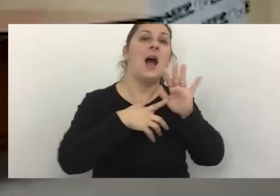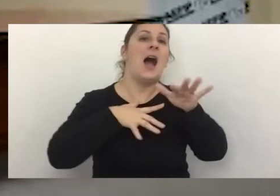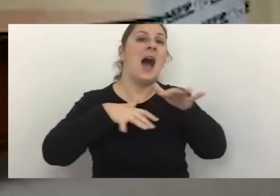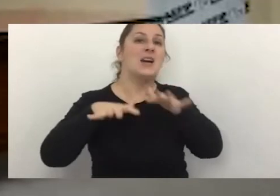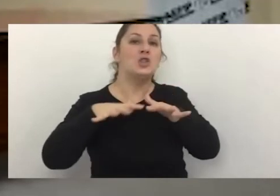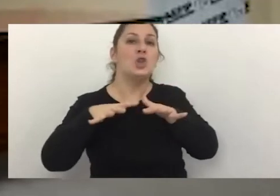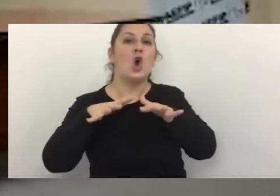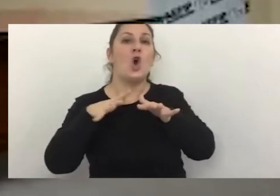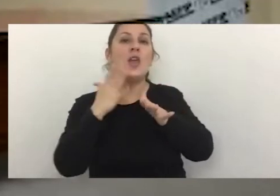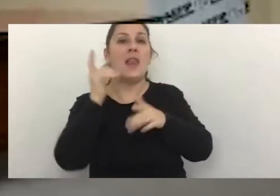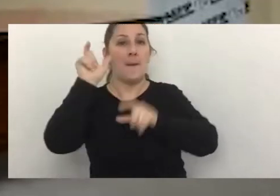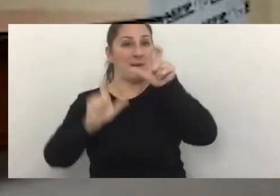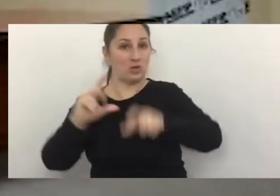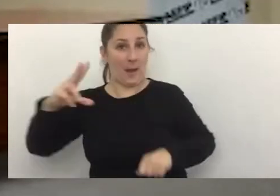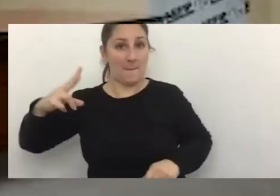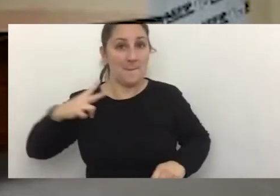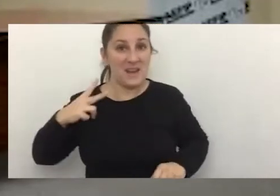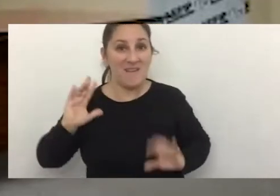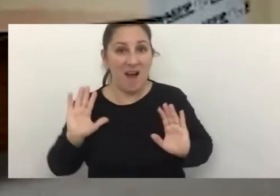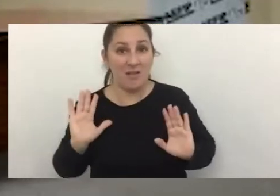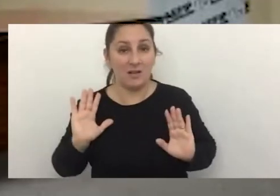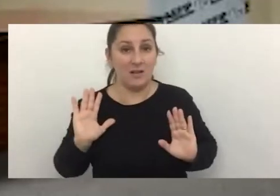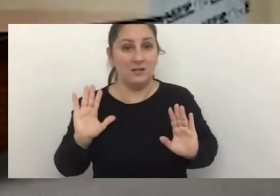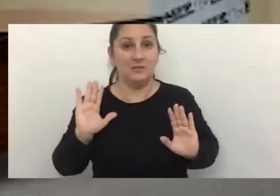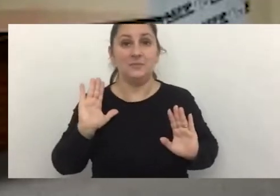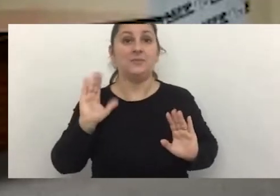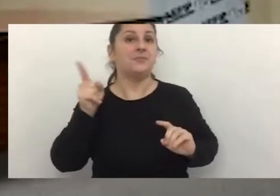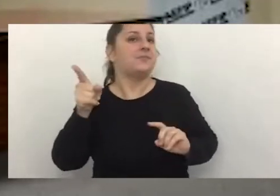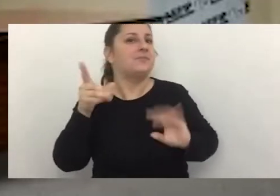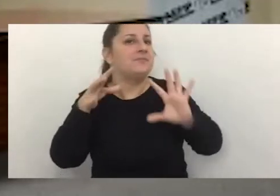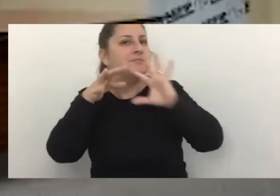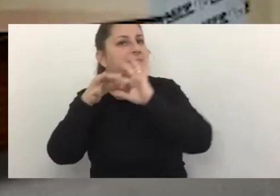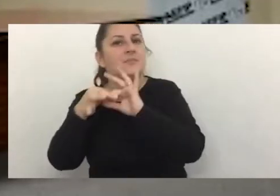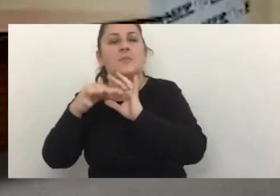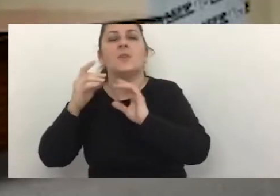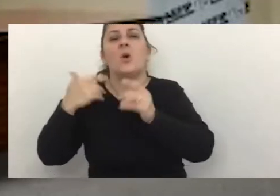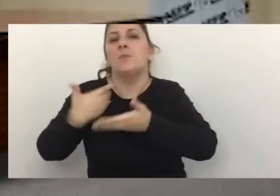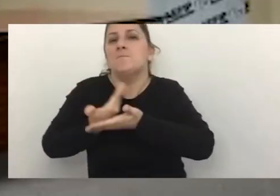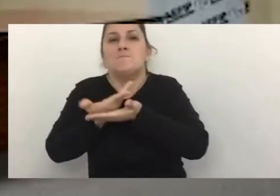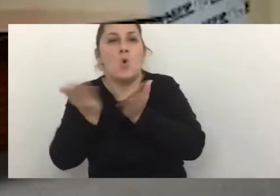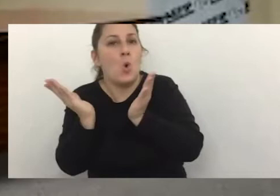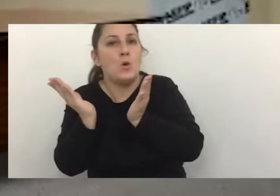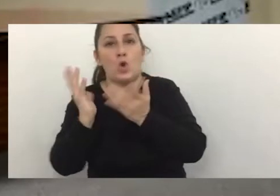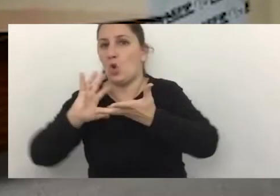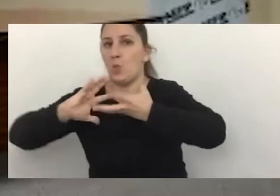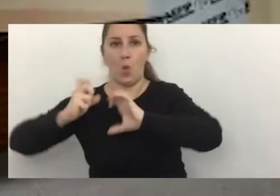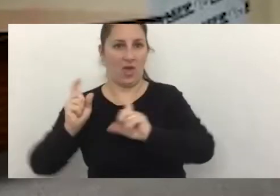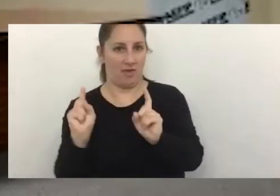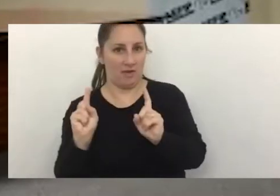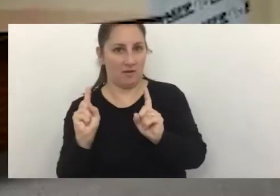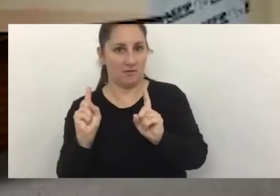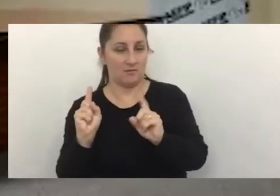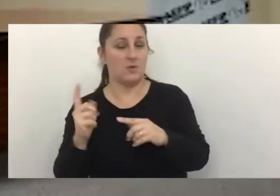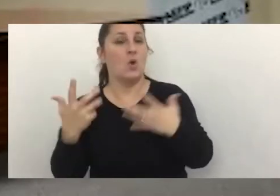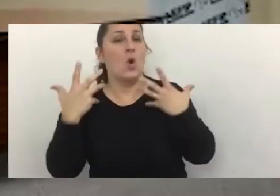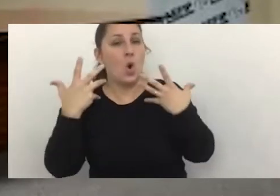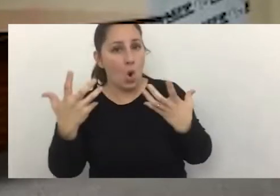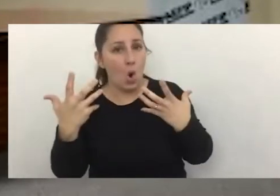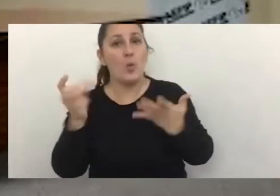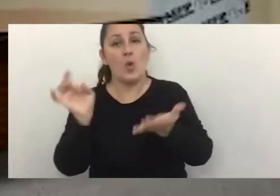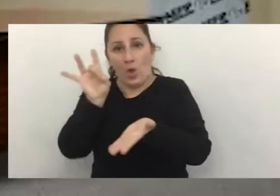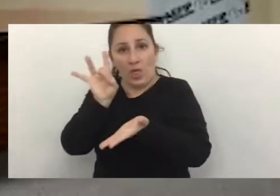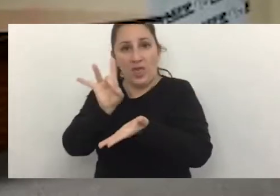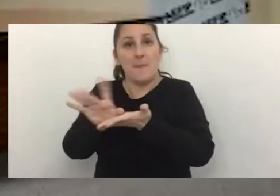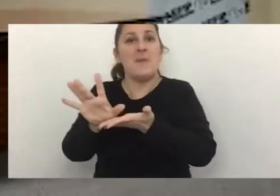de las personas están sometidas al orden público y no pueden perjudicar. Obviamente un despido sin